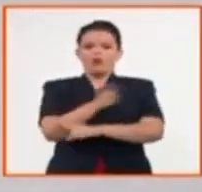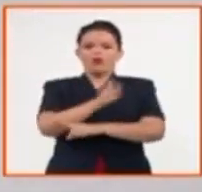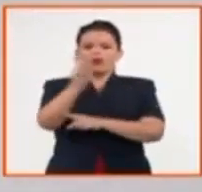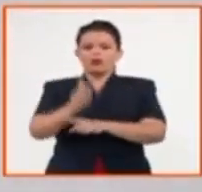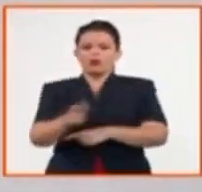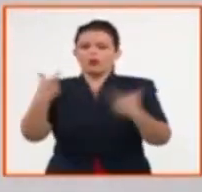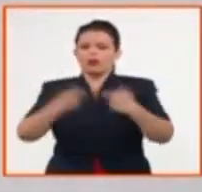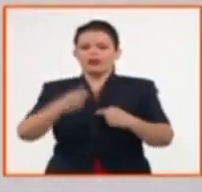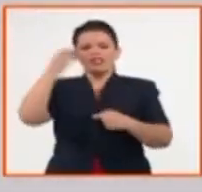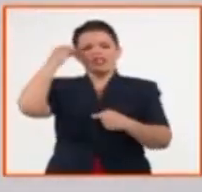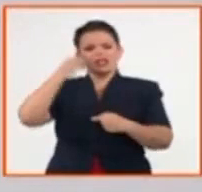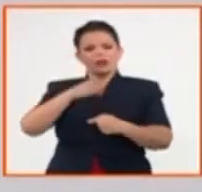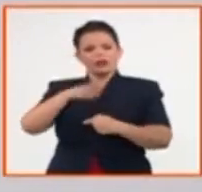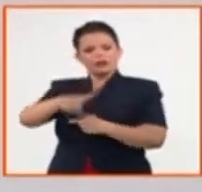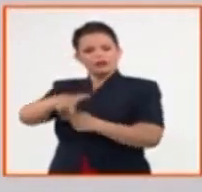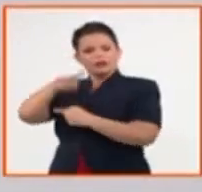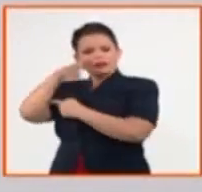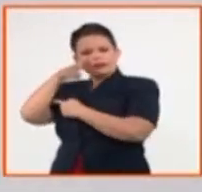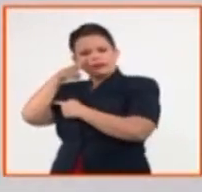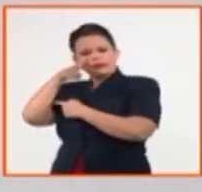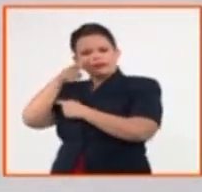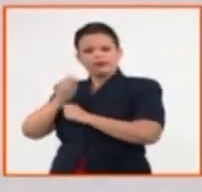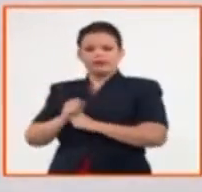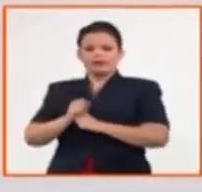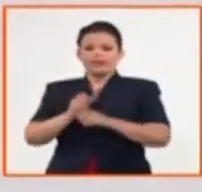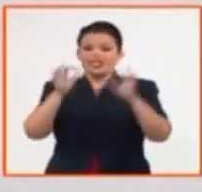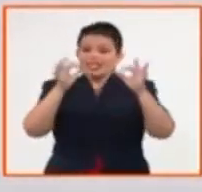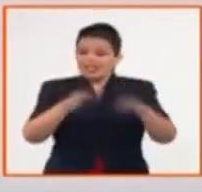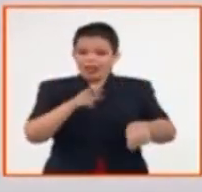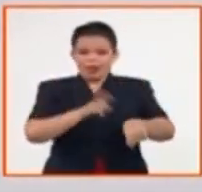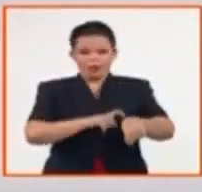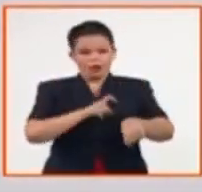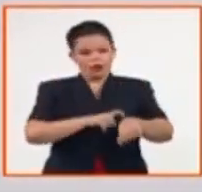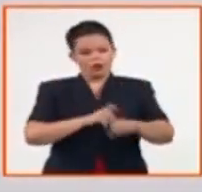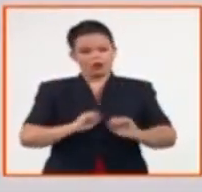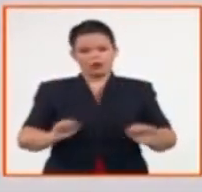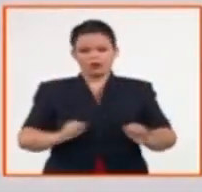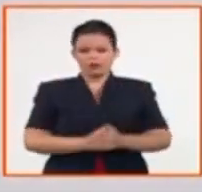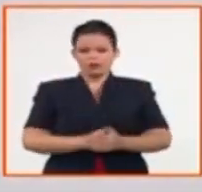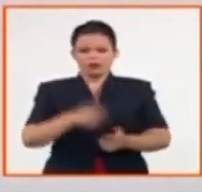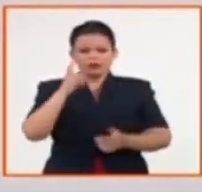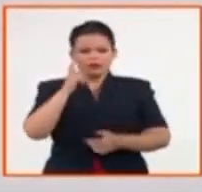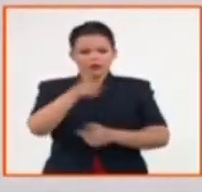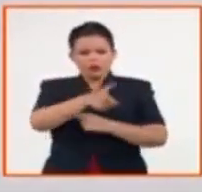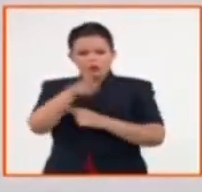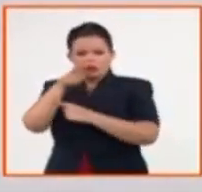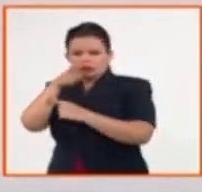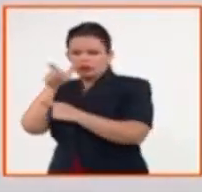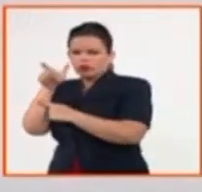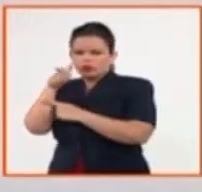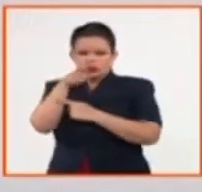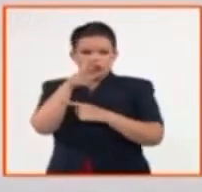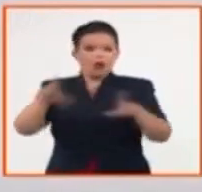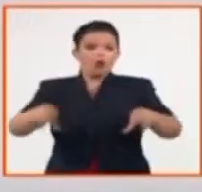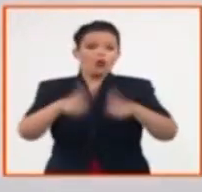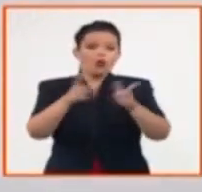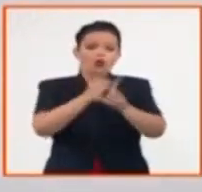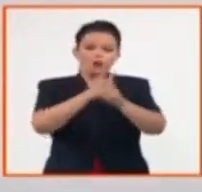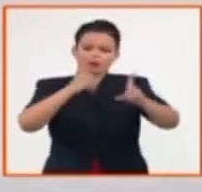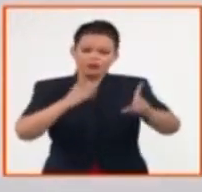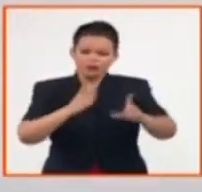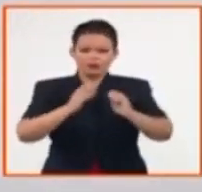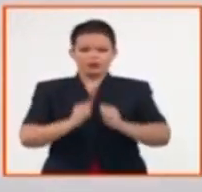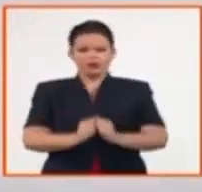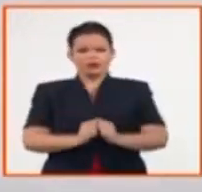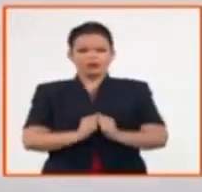escuela para no permitir que se pierda el distanciamiento físico entre nuestros estudiantes, el pesquisaje a la entrada de las escuelas, entre otras